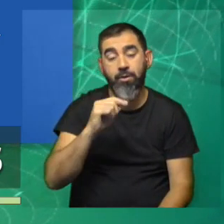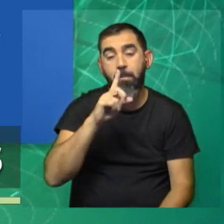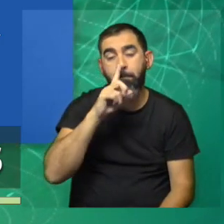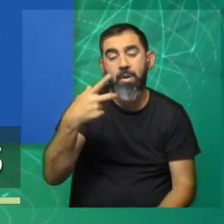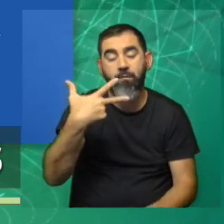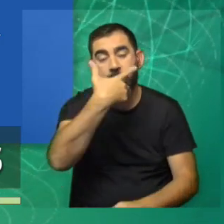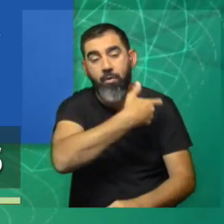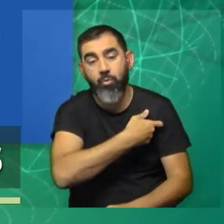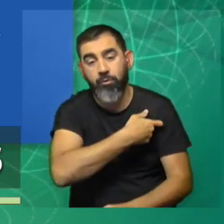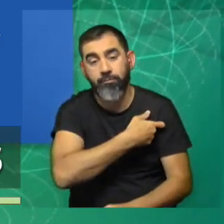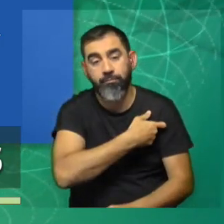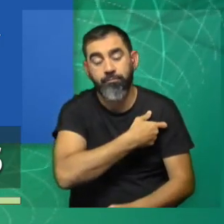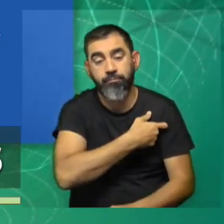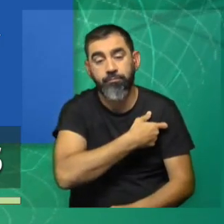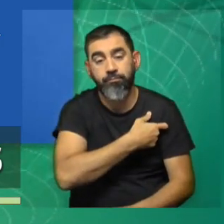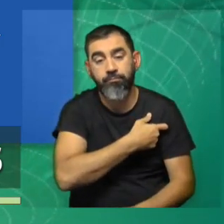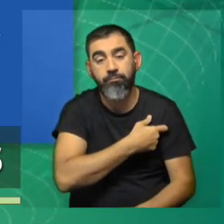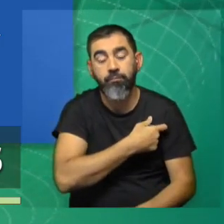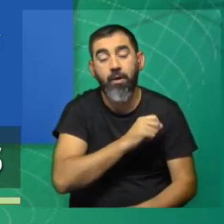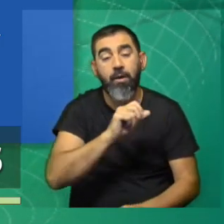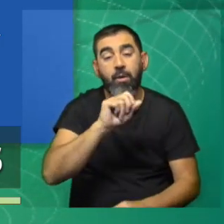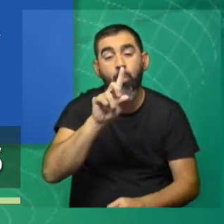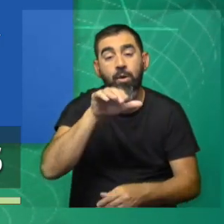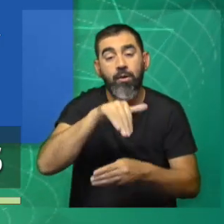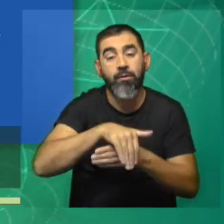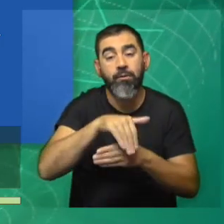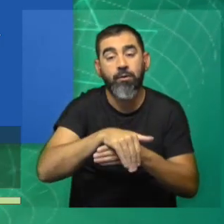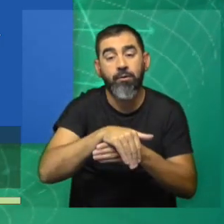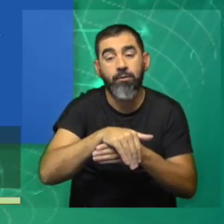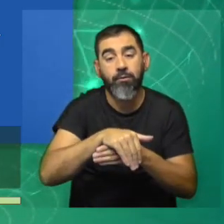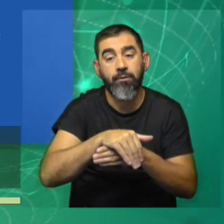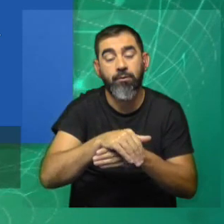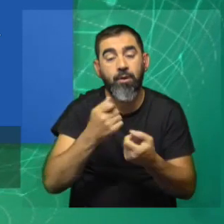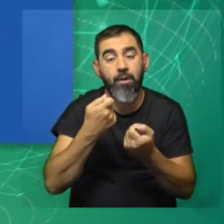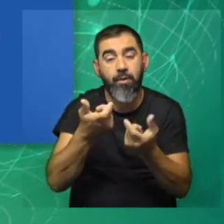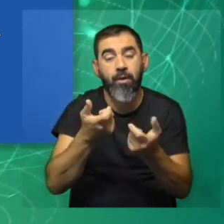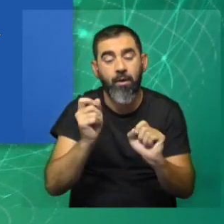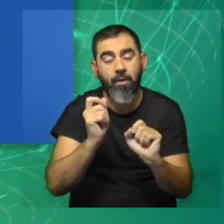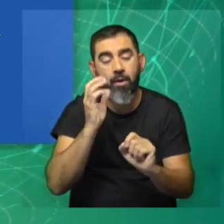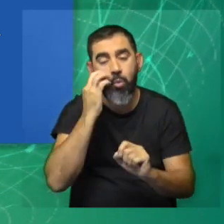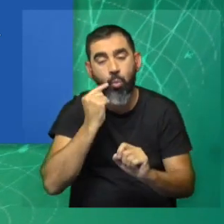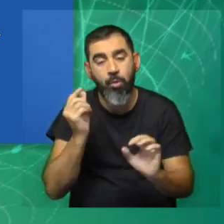1.000 dosis, superando las expectativas, al punto que a las 13 se dejaron de otorgar números.